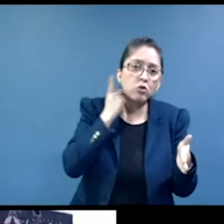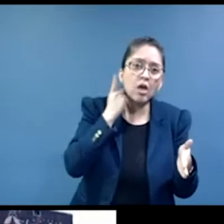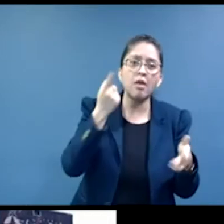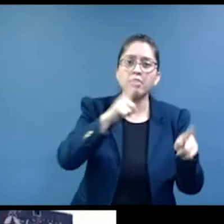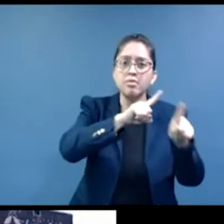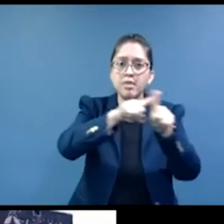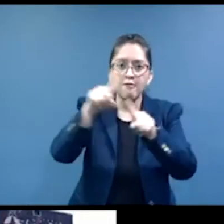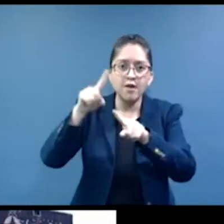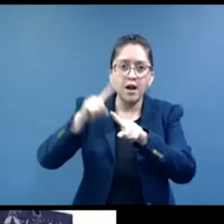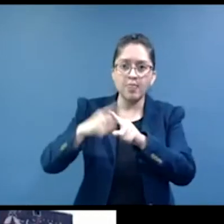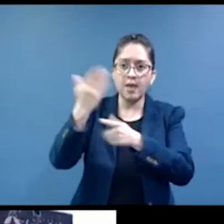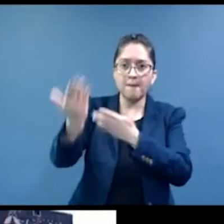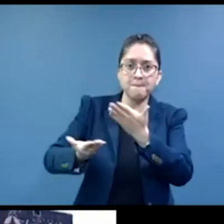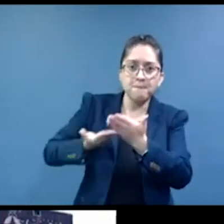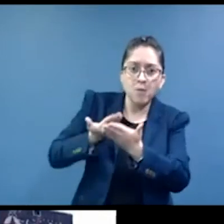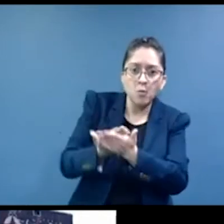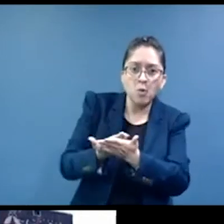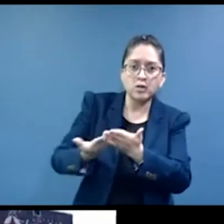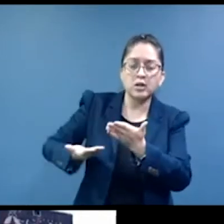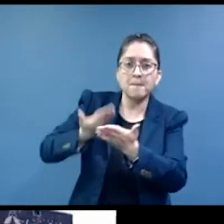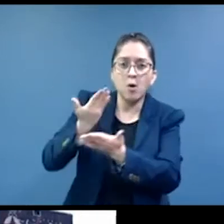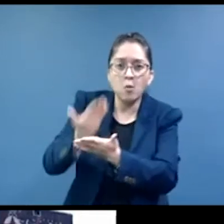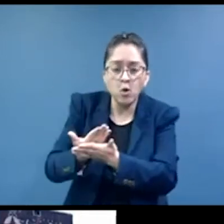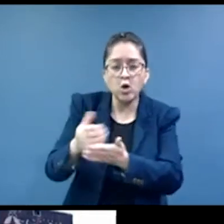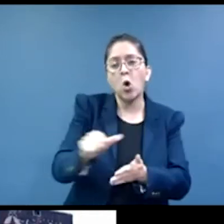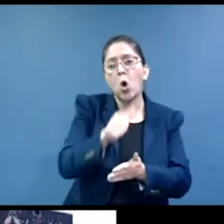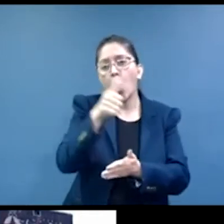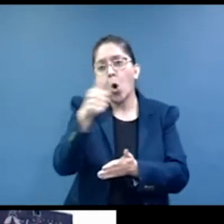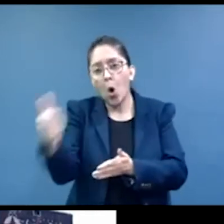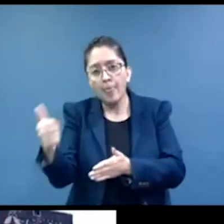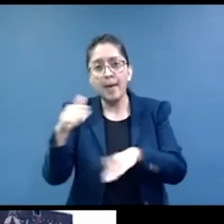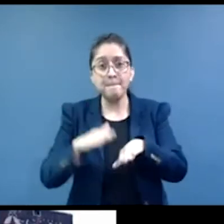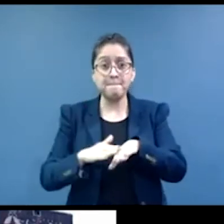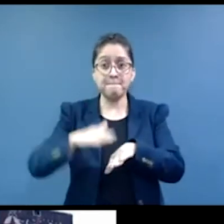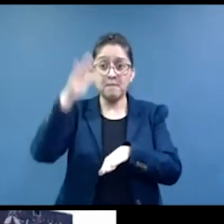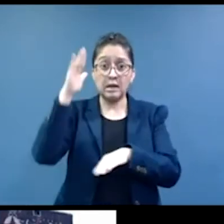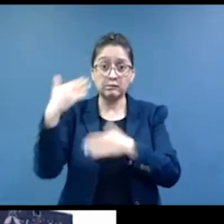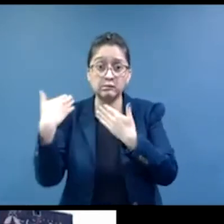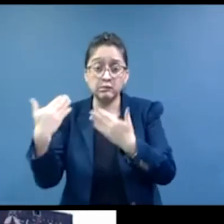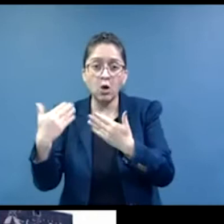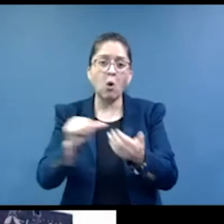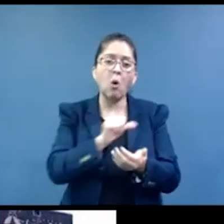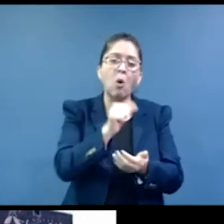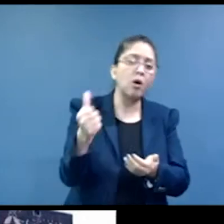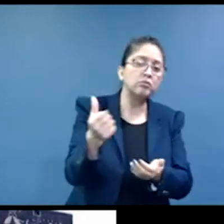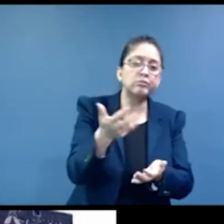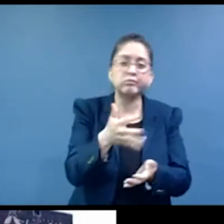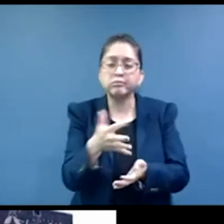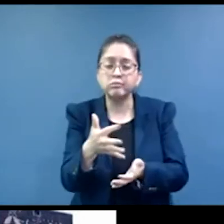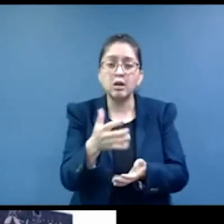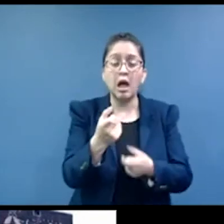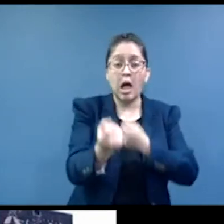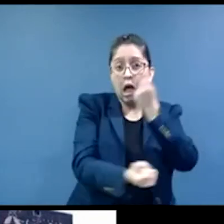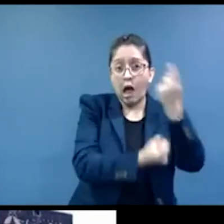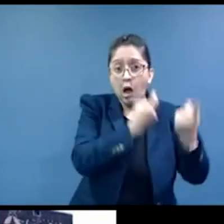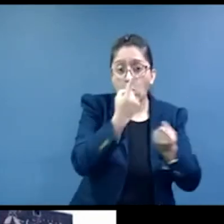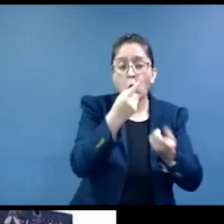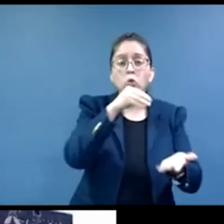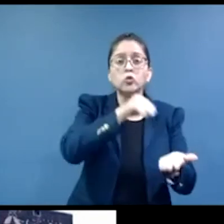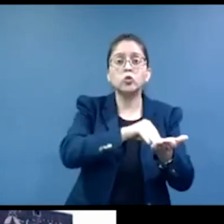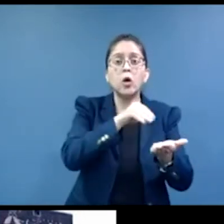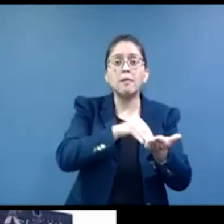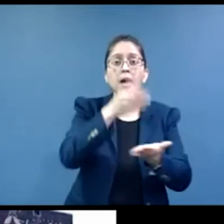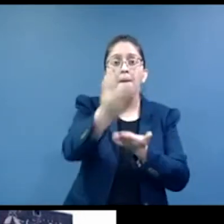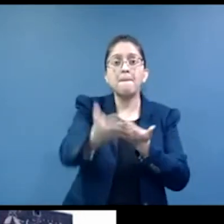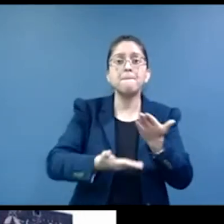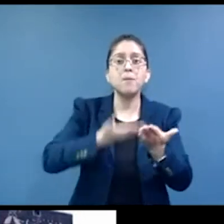diversas iniciativas, algunas más permisivas que otras, algunas siguen perpetuando cuestiones de